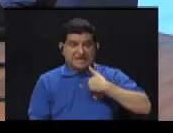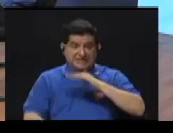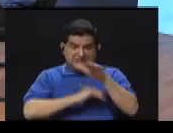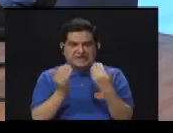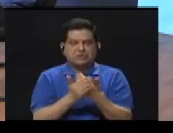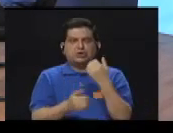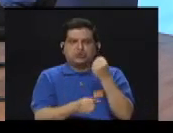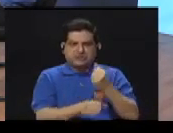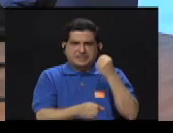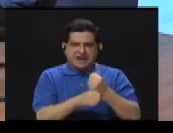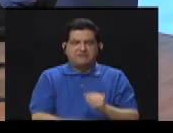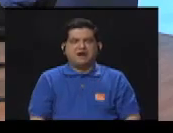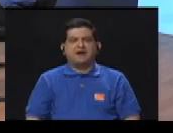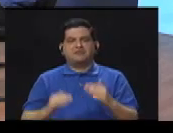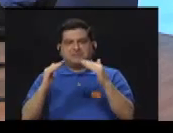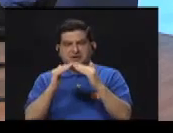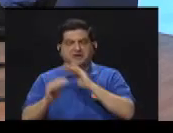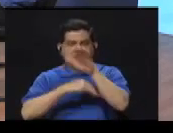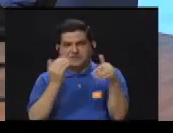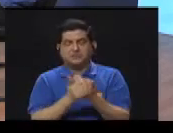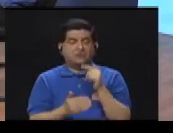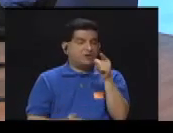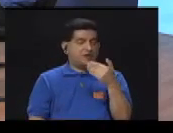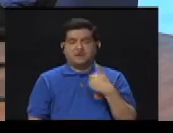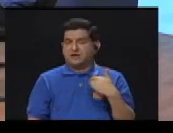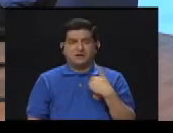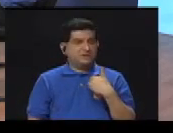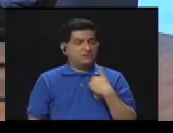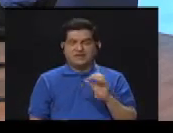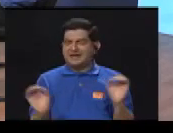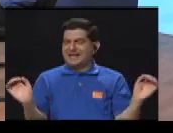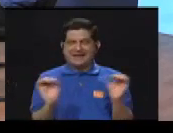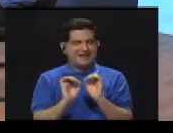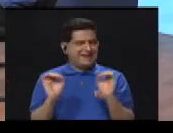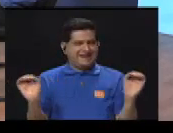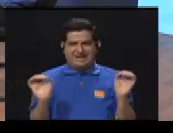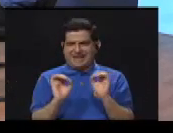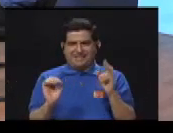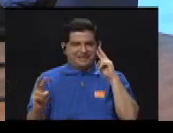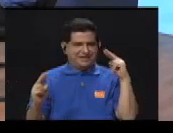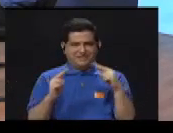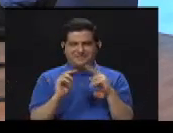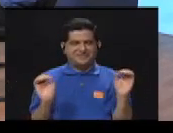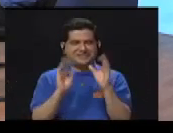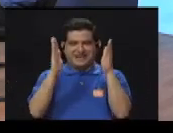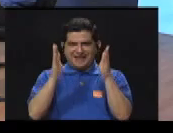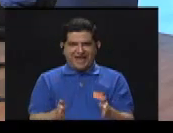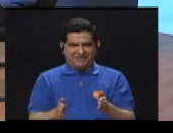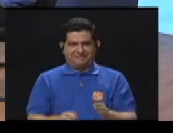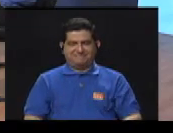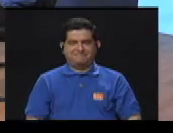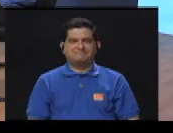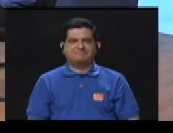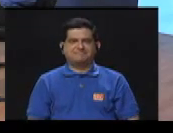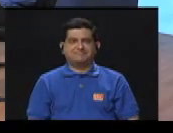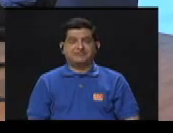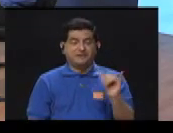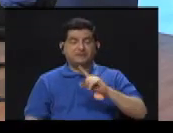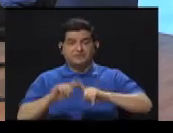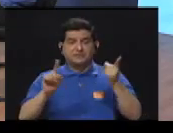y acá tenía todo, tenía trabajo, tenía apartamento, tenía todo, y allá no tenía nada, o sea, nada, no conocía a nadie. Y a la